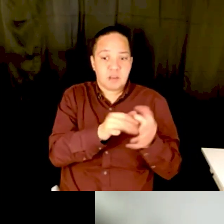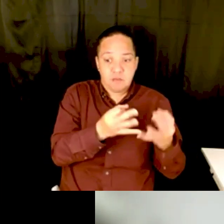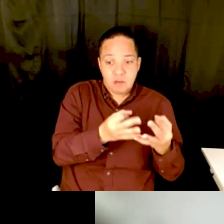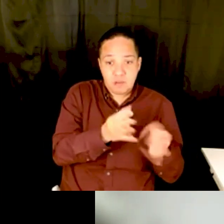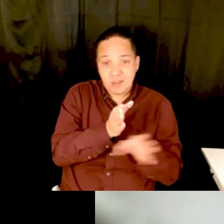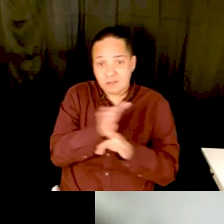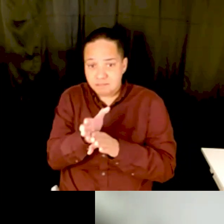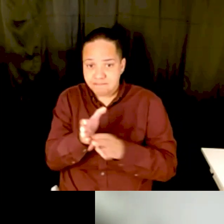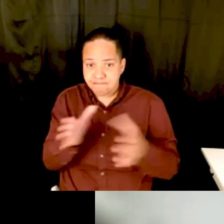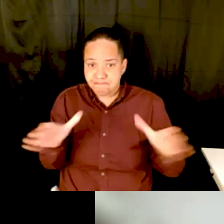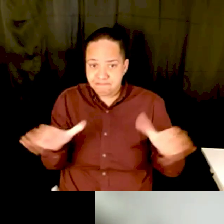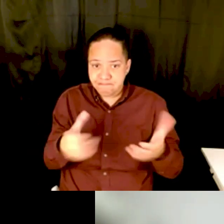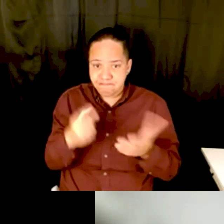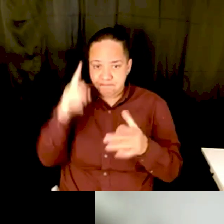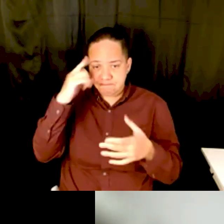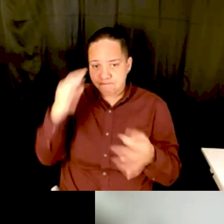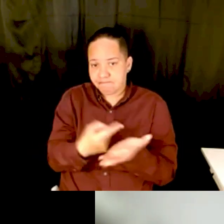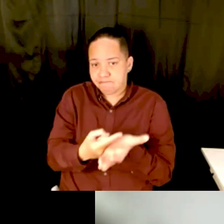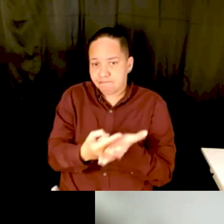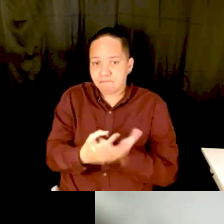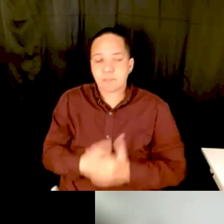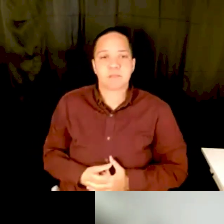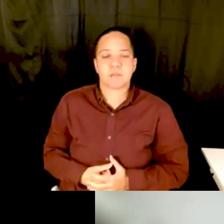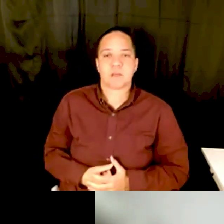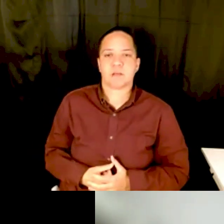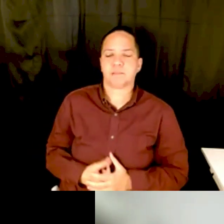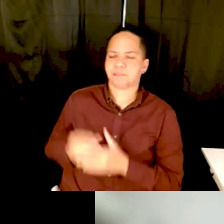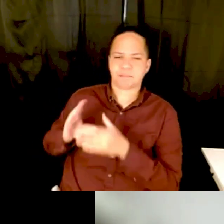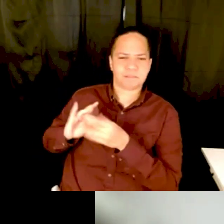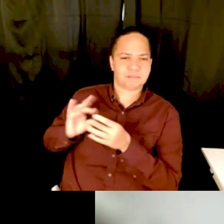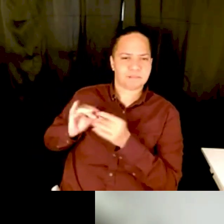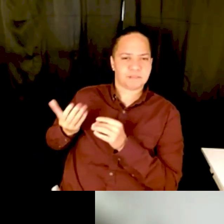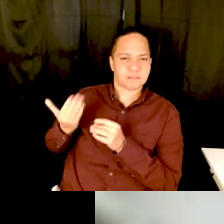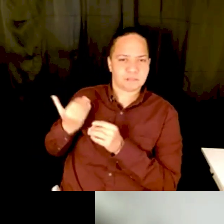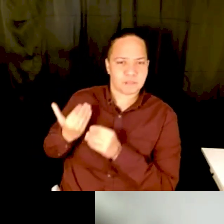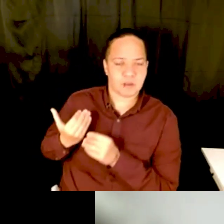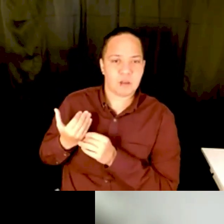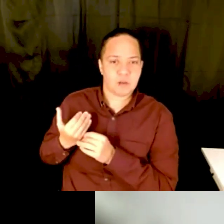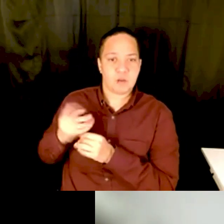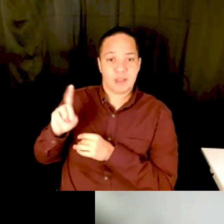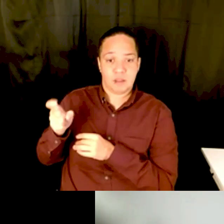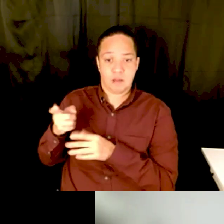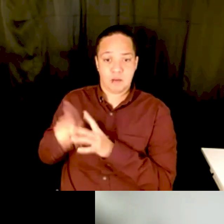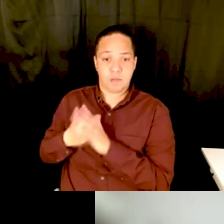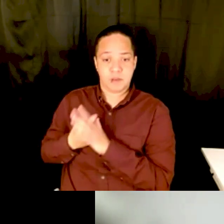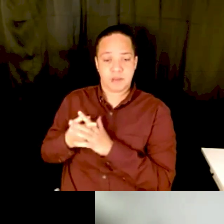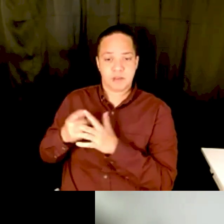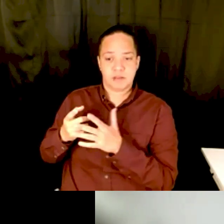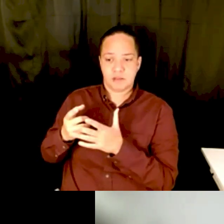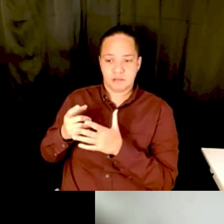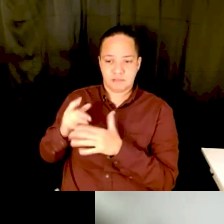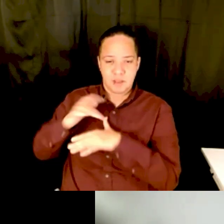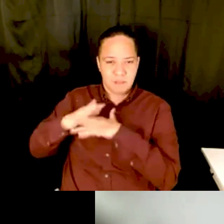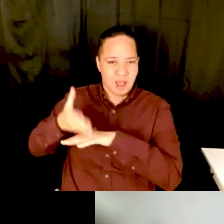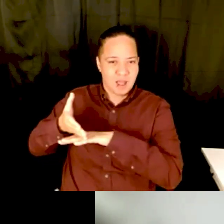especialistas? Como dije anteriormente, hay algunas condiciones que empiezan muy temprano, antes de los 6 años, y